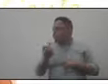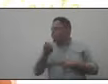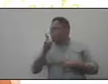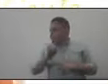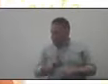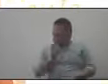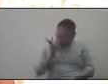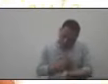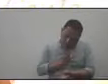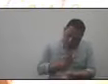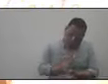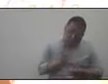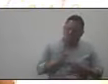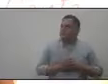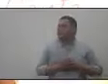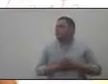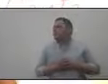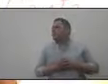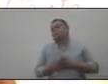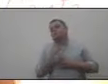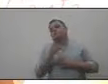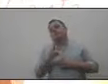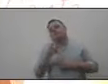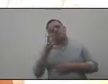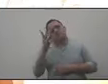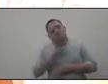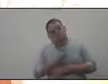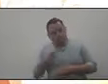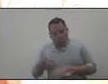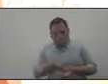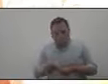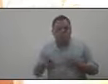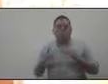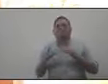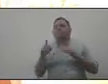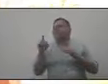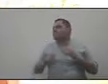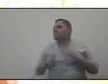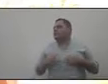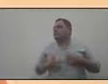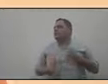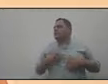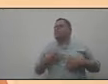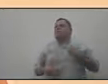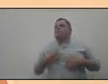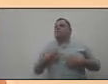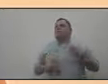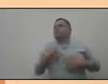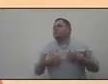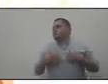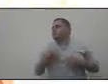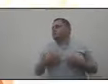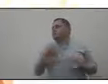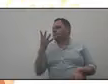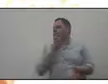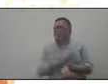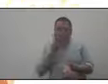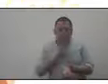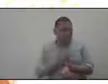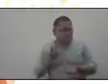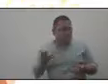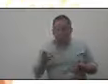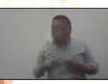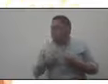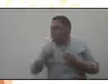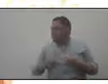quimios, 16 quimios. Que si son radios, ¿qué radios? Hay mucha gente que le tiene miedo a las quimios, a las radios, pero ese